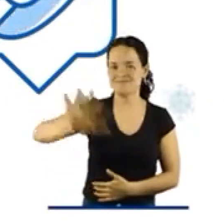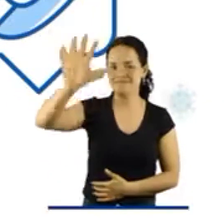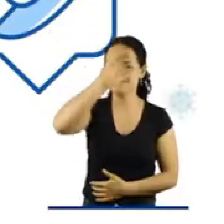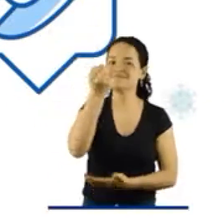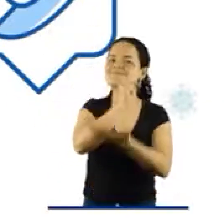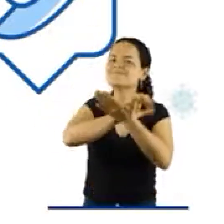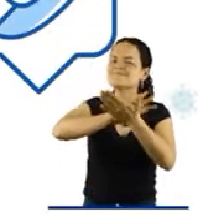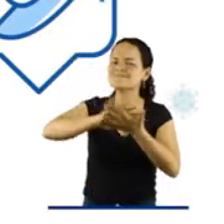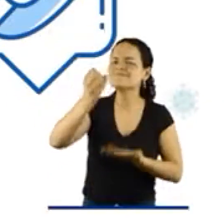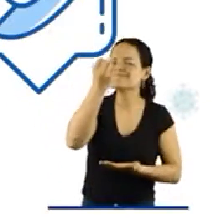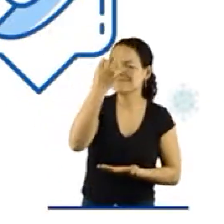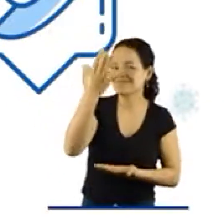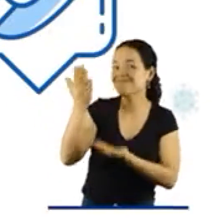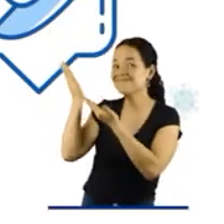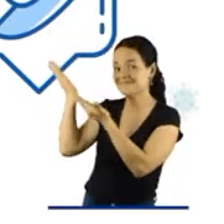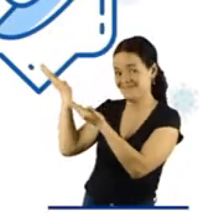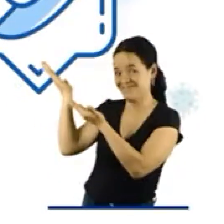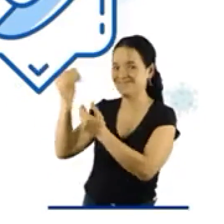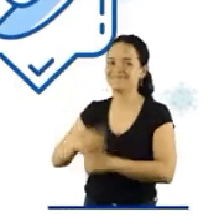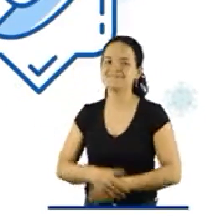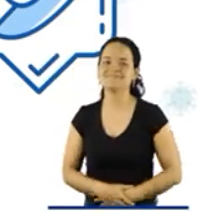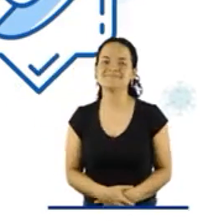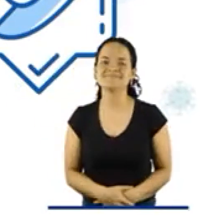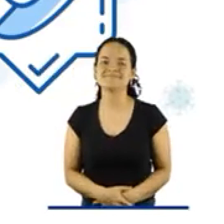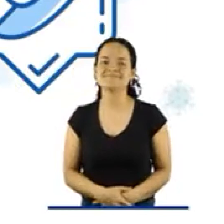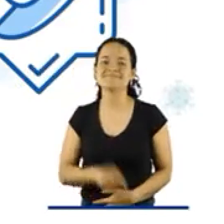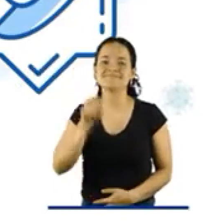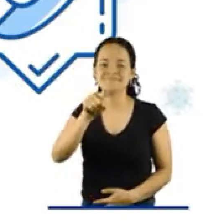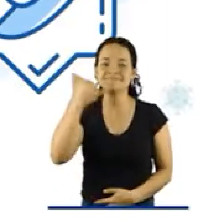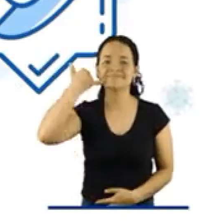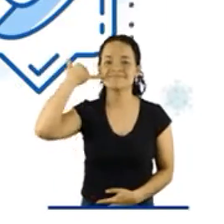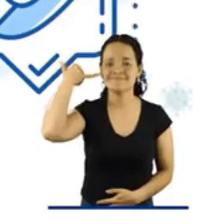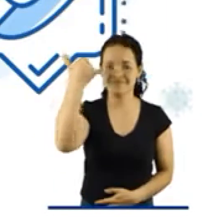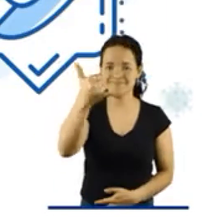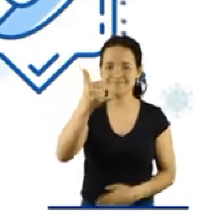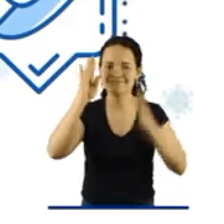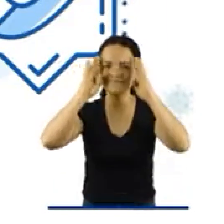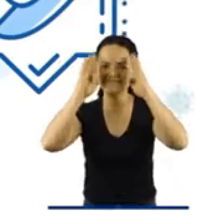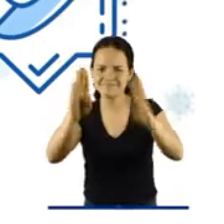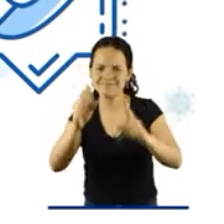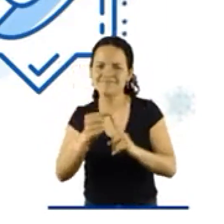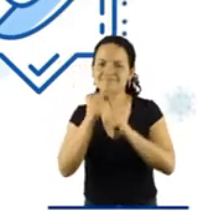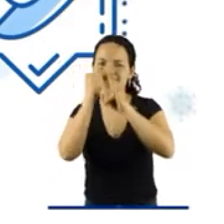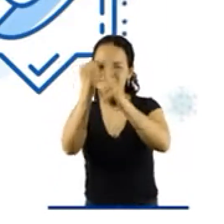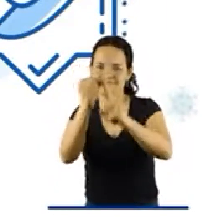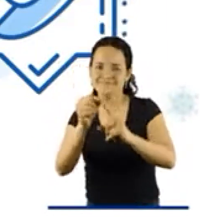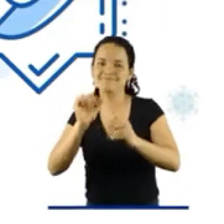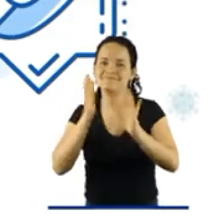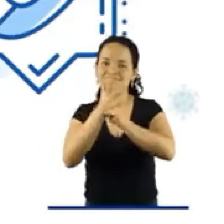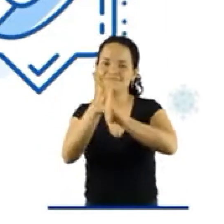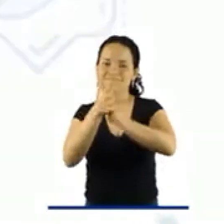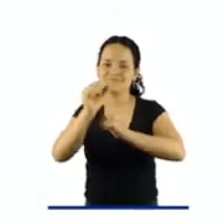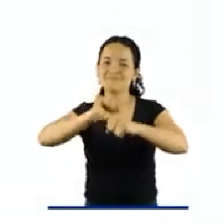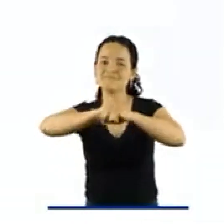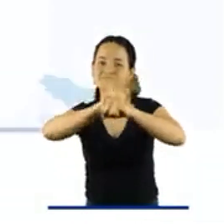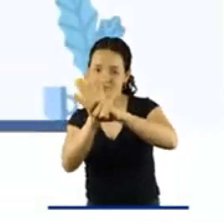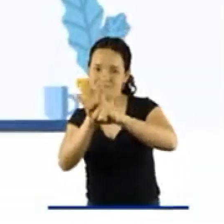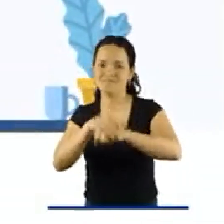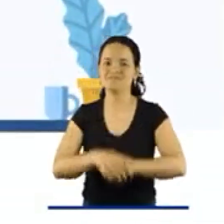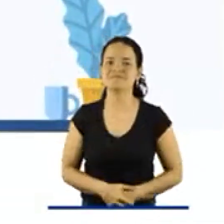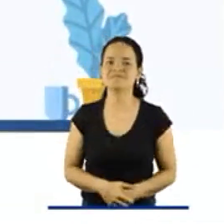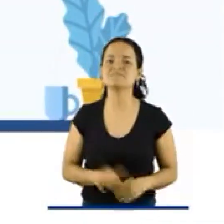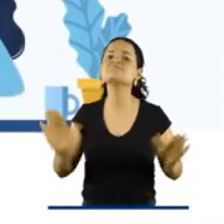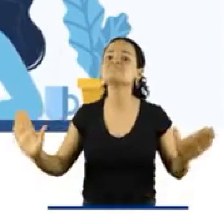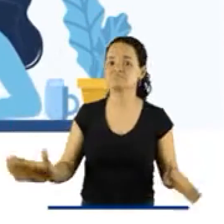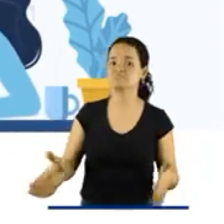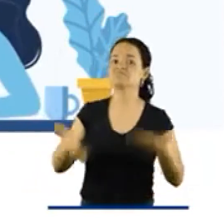01800-518-4328. Exclusiva para información de coronavirus. Para mejorar